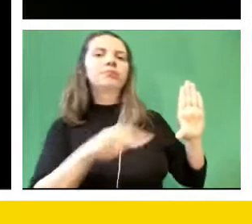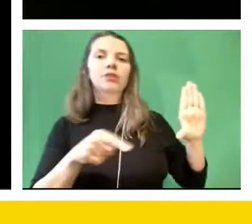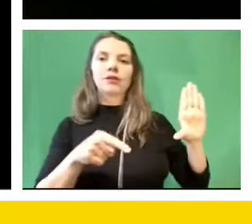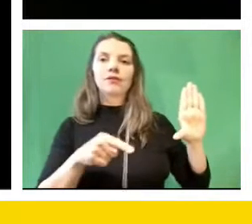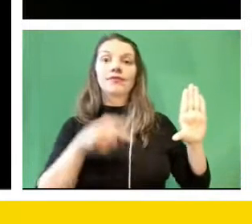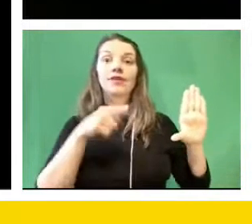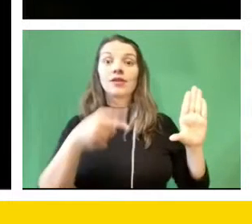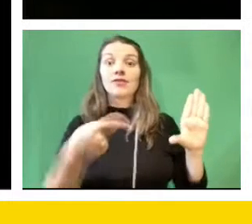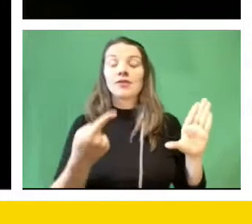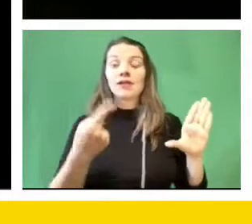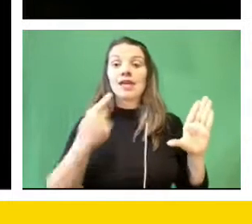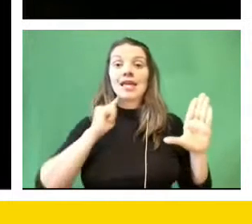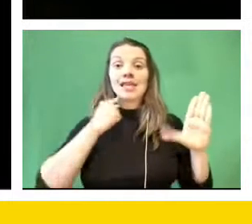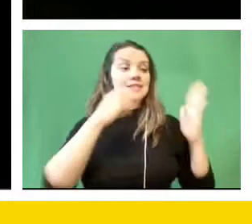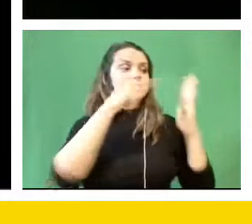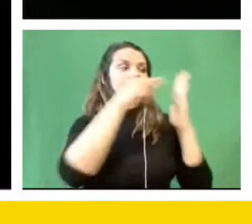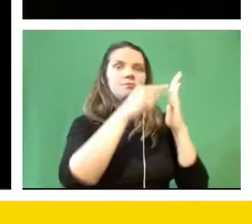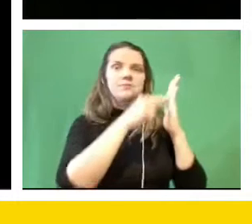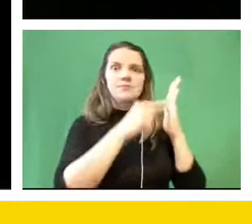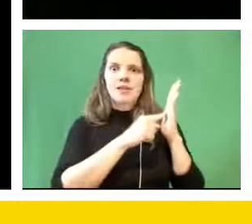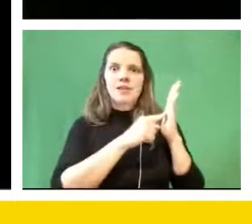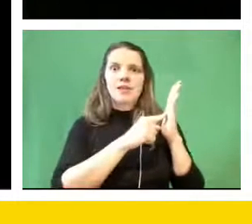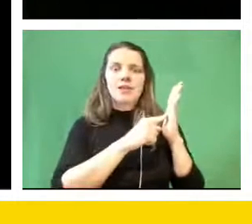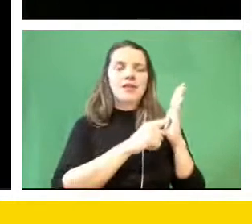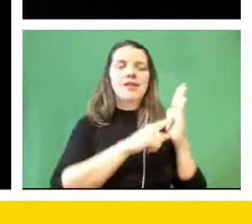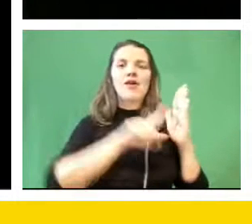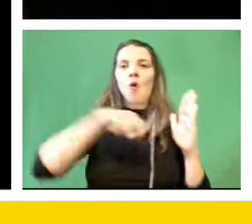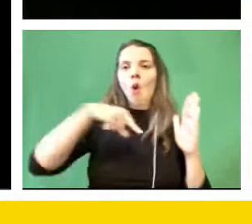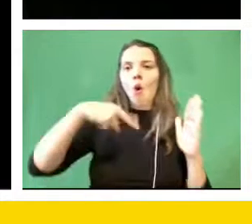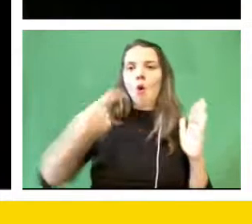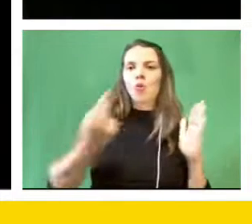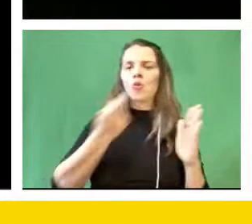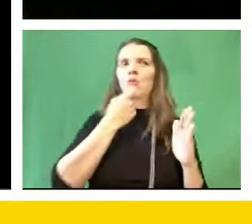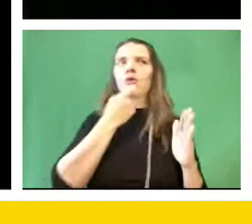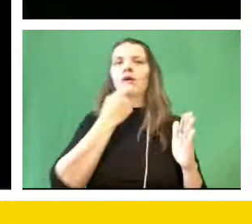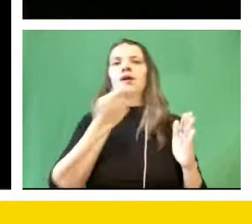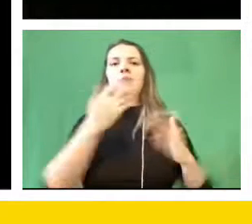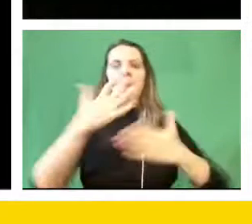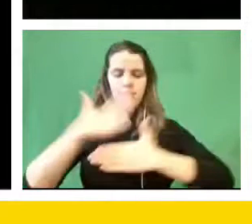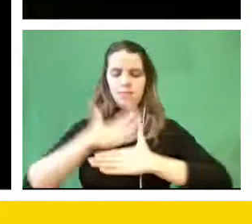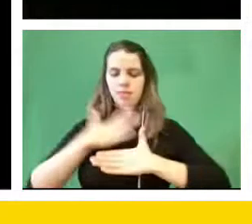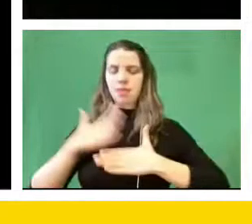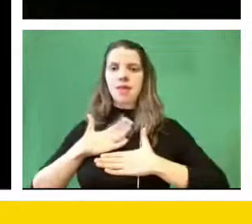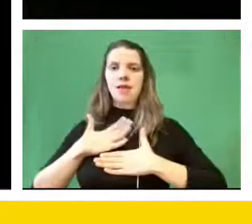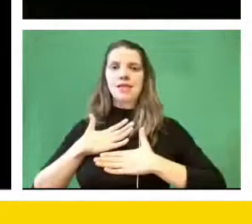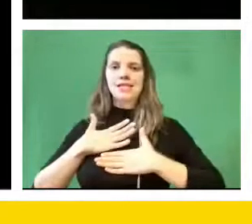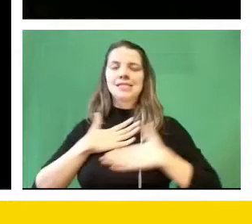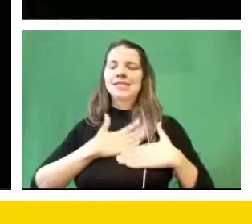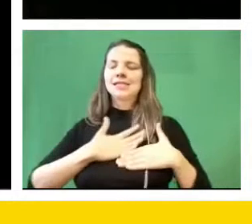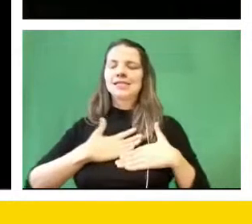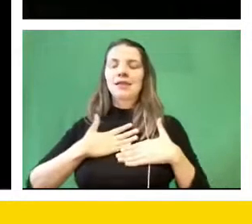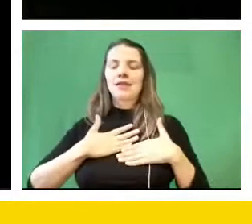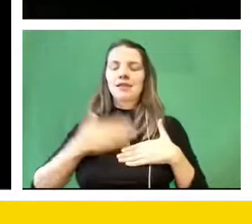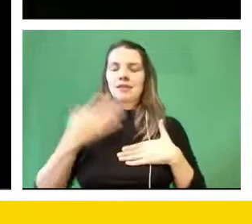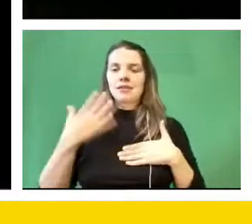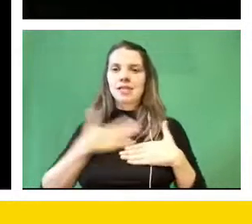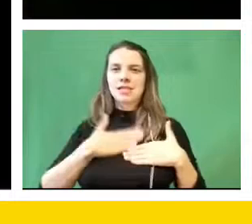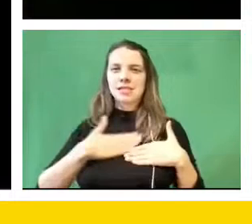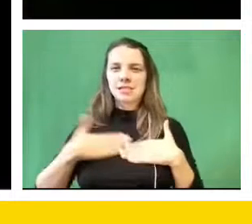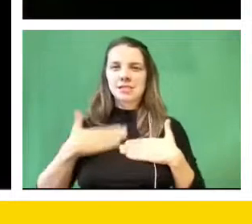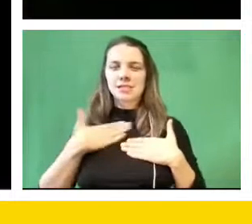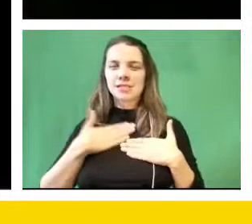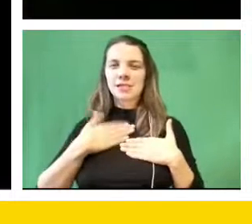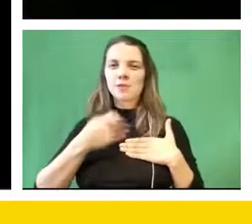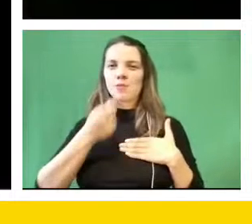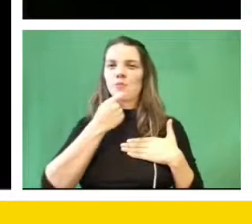son aquellos que van más allá y que tocan temas de percepción extrasensorial de las personas. Y pues de hecho, cuando